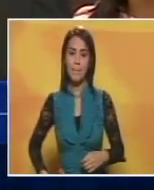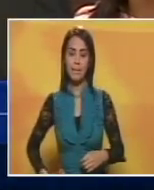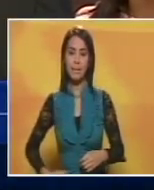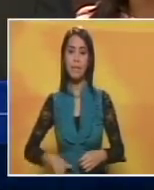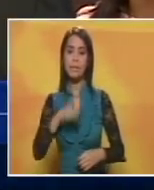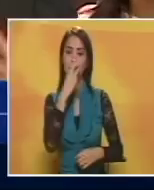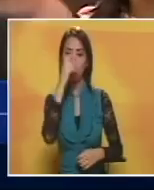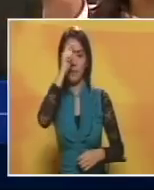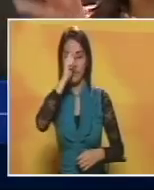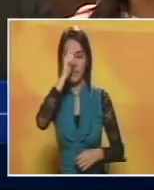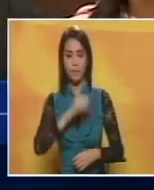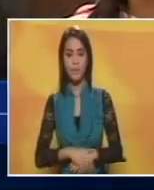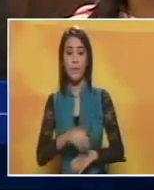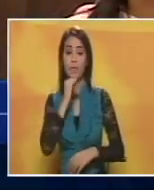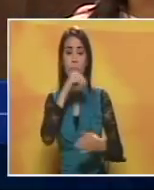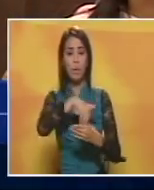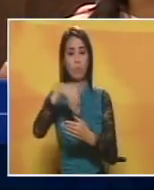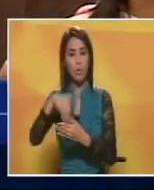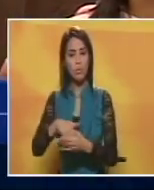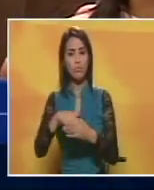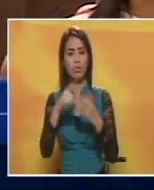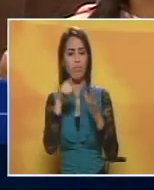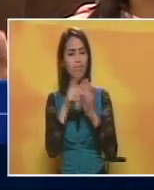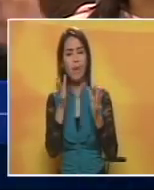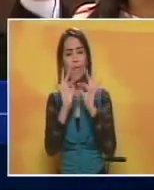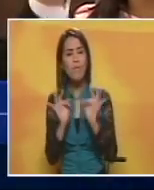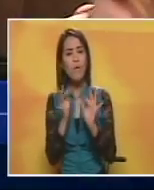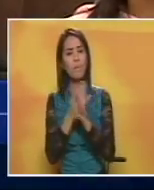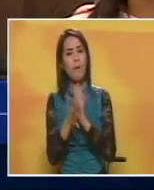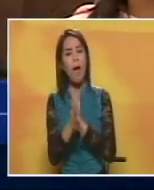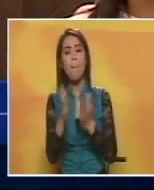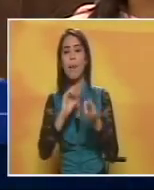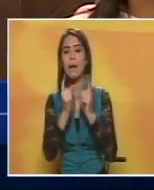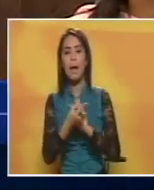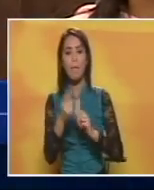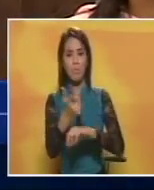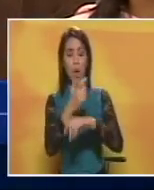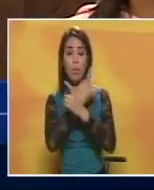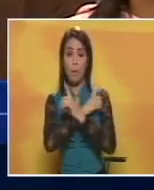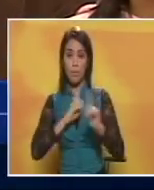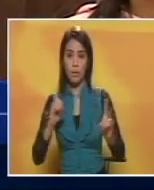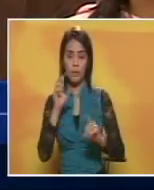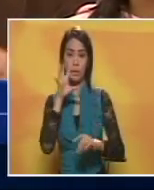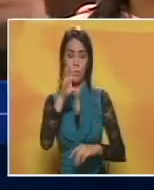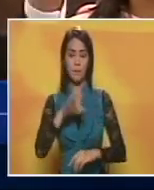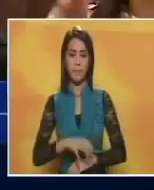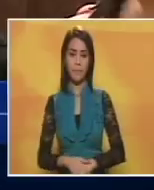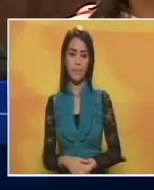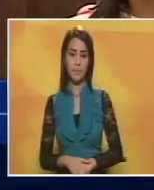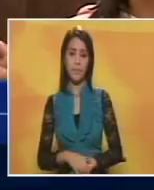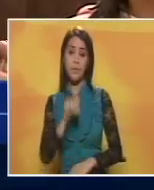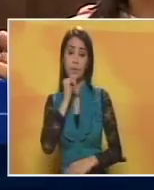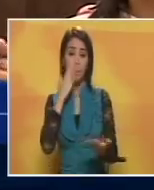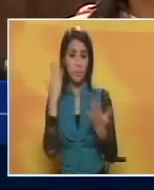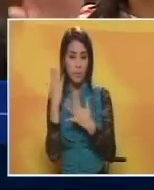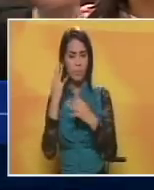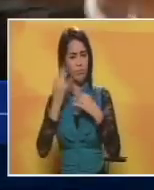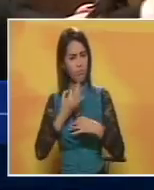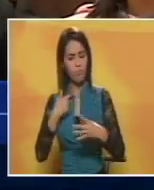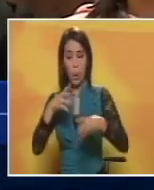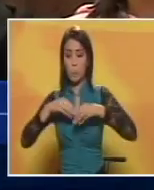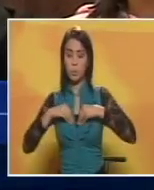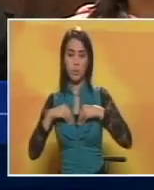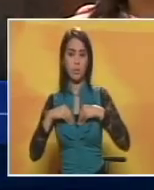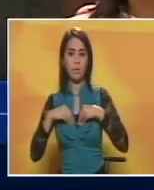Avanzada Progresista. Reiteró que el voto es la herramienta propicia para buscar el cambio democrático que requiere el país. Fermín insistió en que